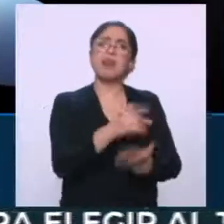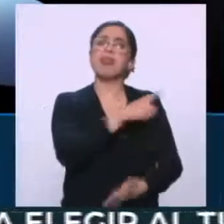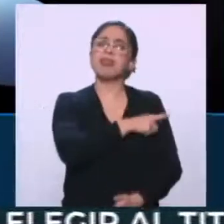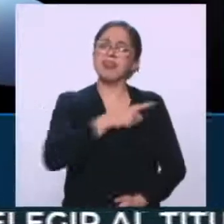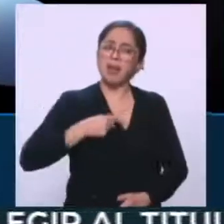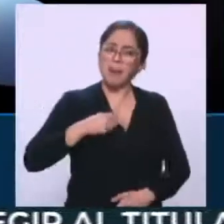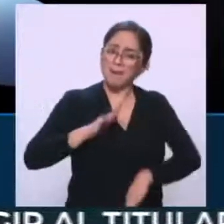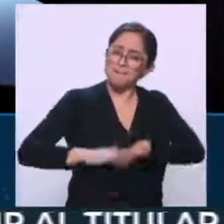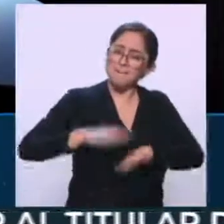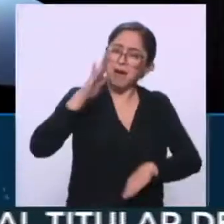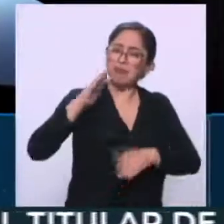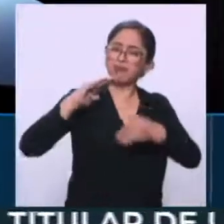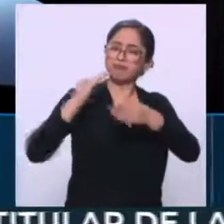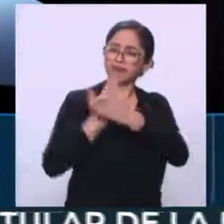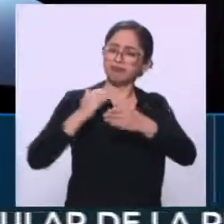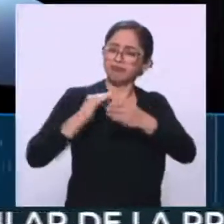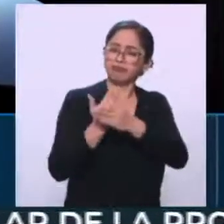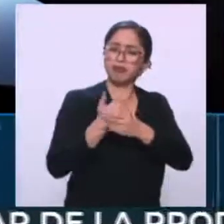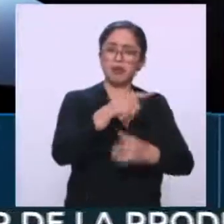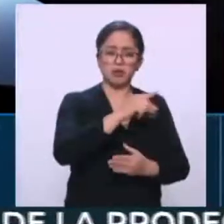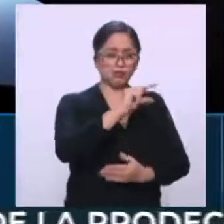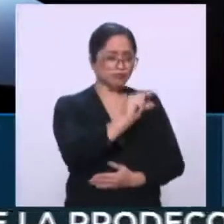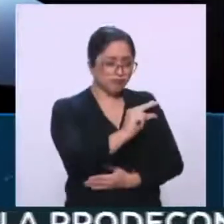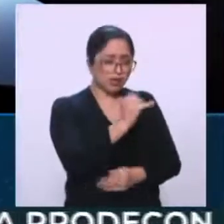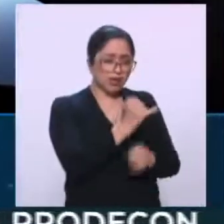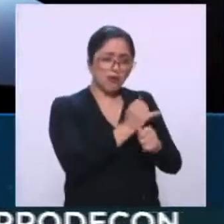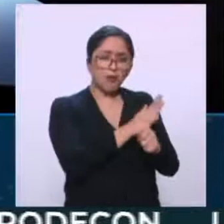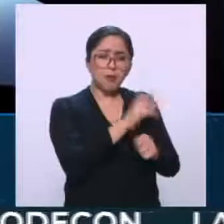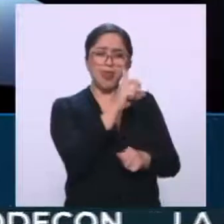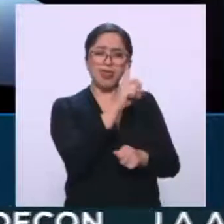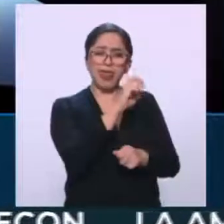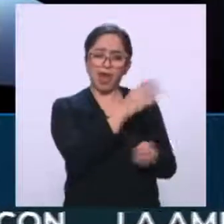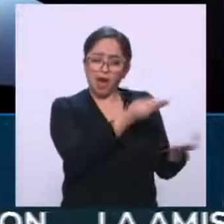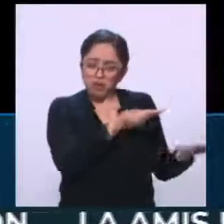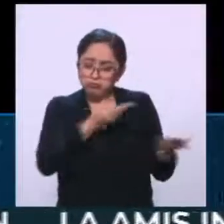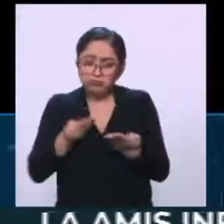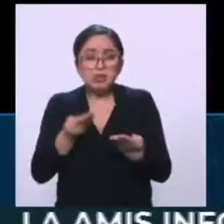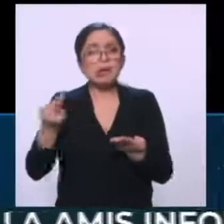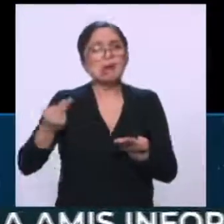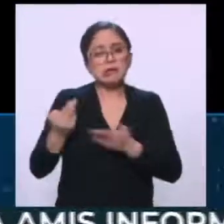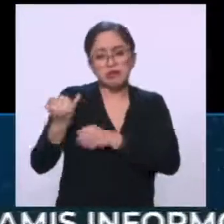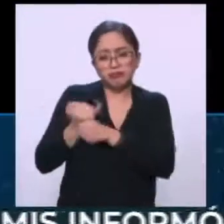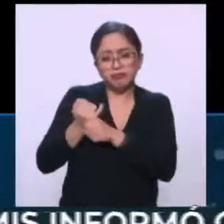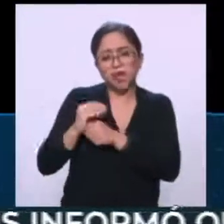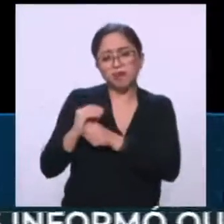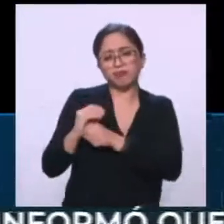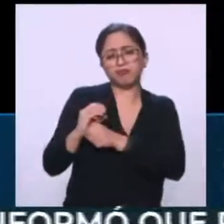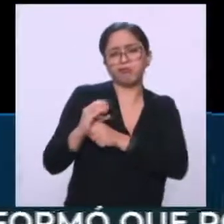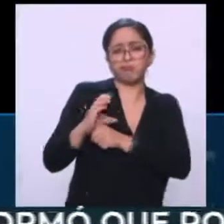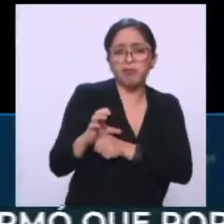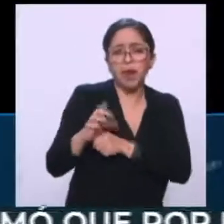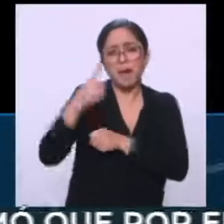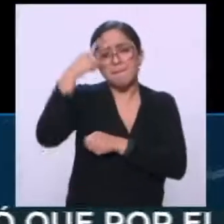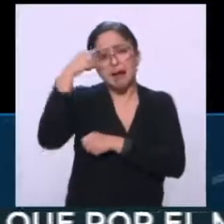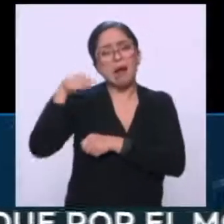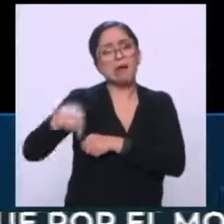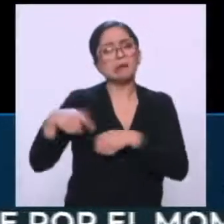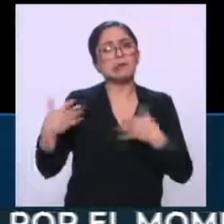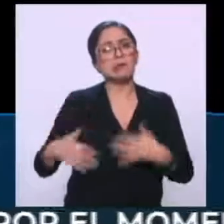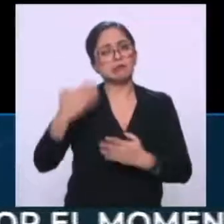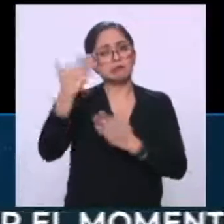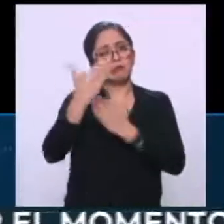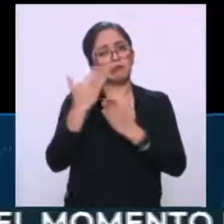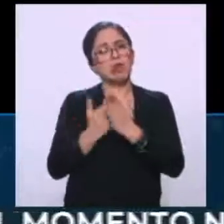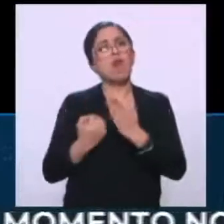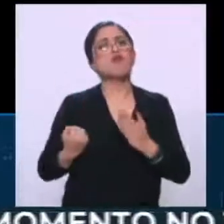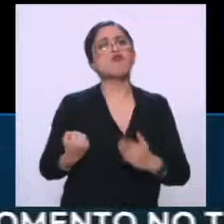y sustentar todas estas acusaciones que son fuertes. Sin duda son fuertes. Jonathan,